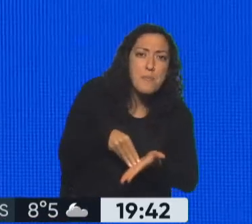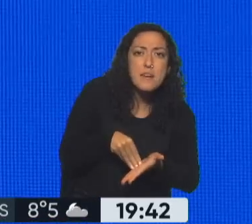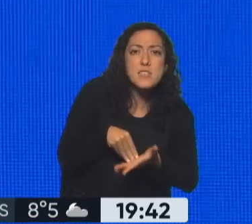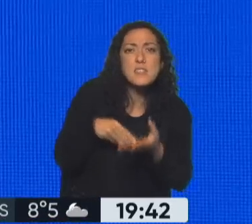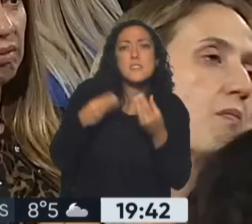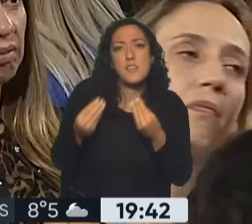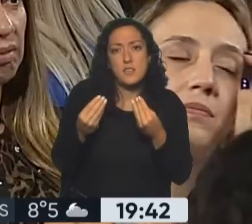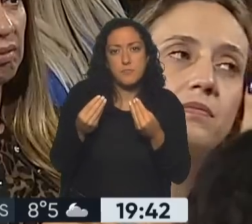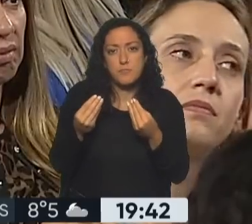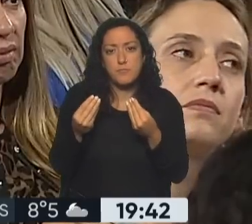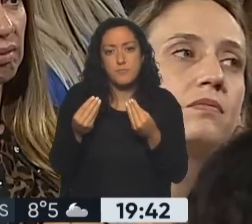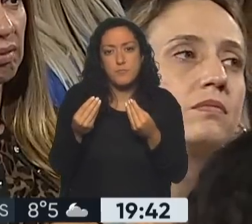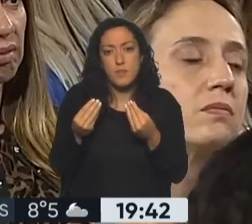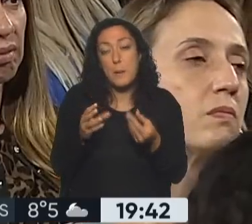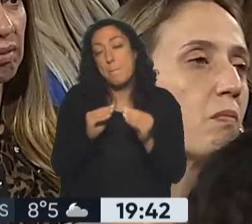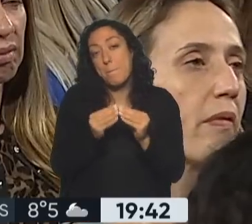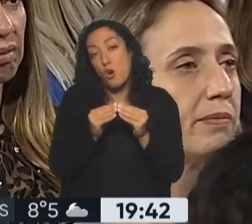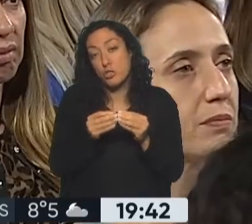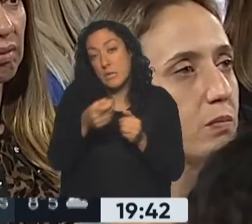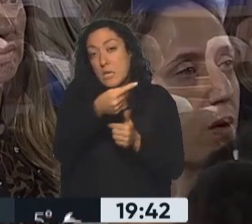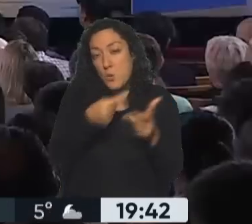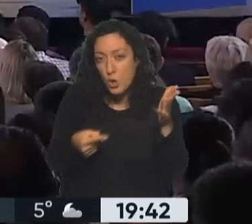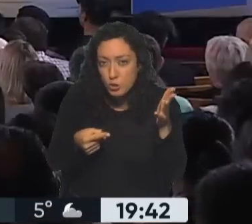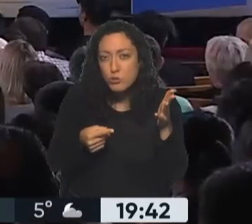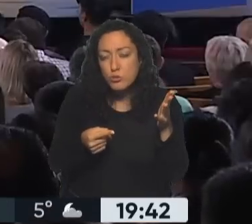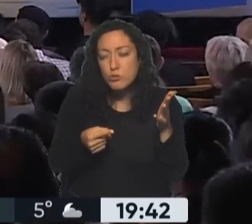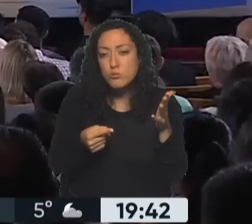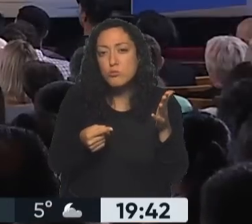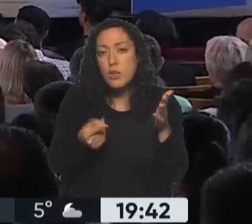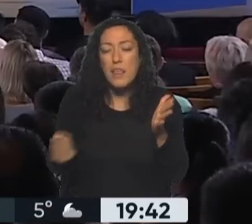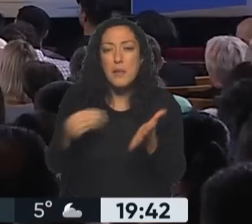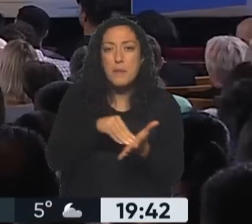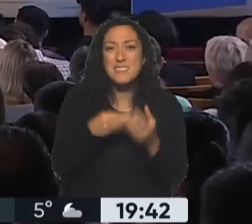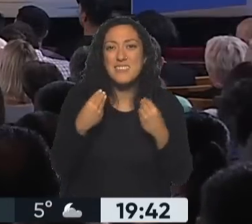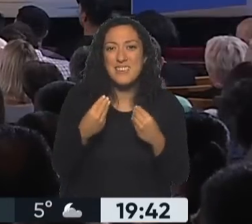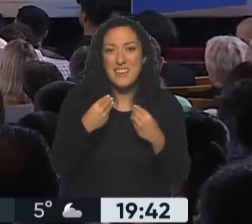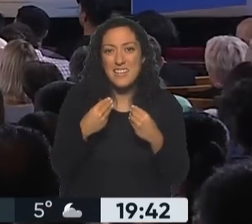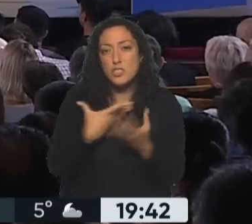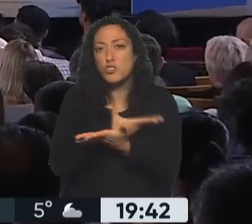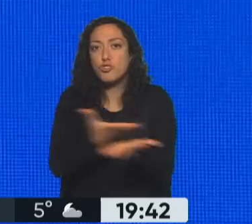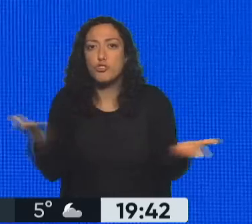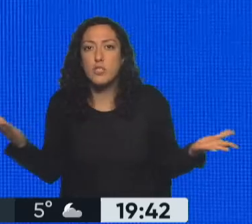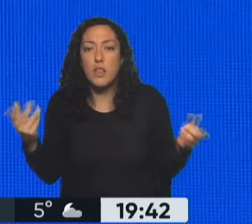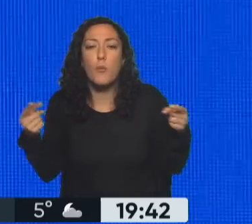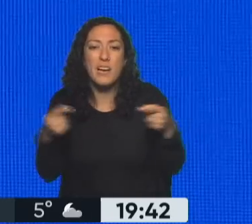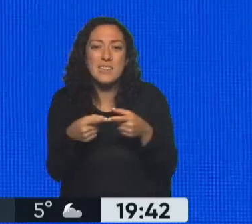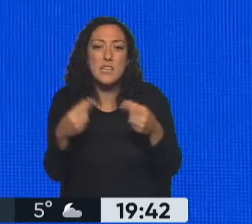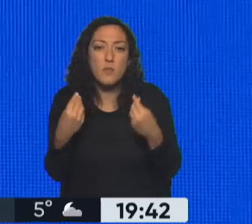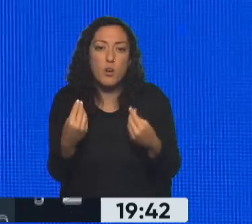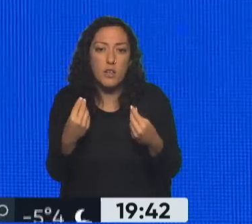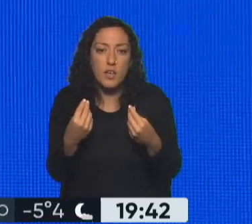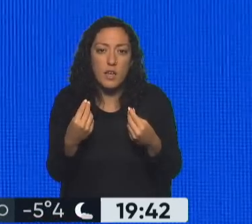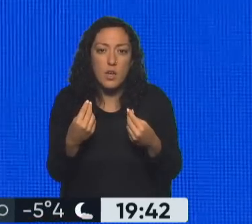sumó, por múltiples causas, una vocación de la sociedad por elegir